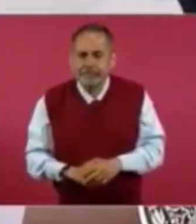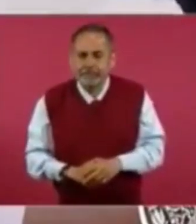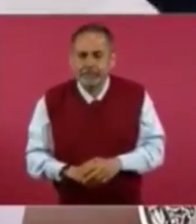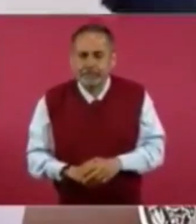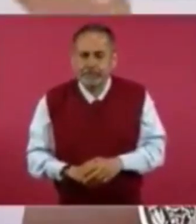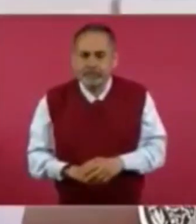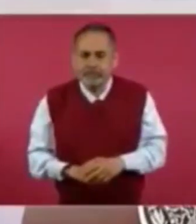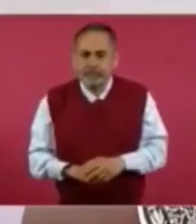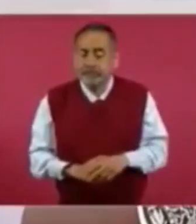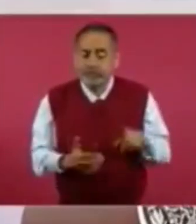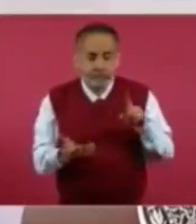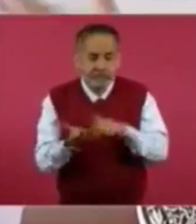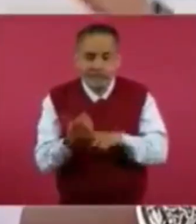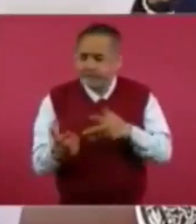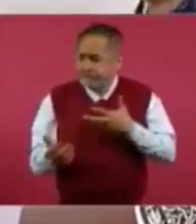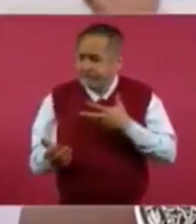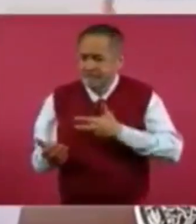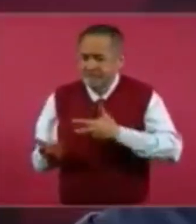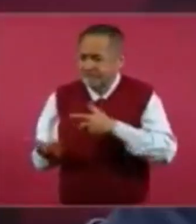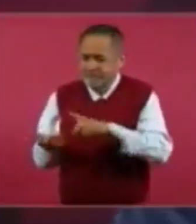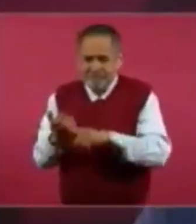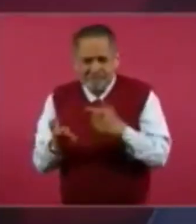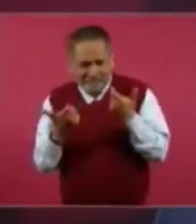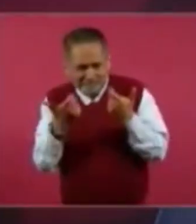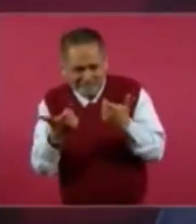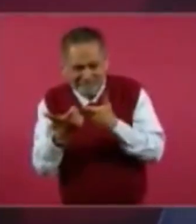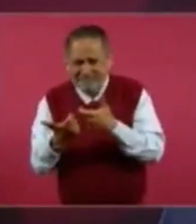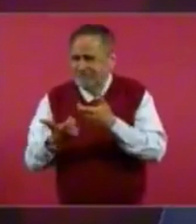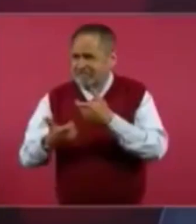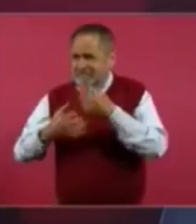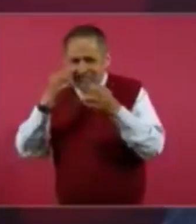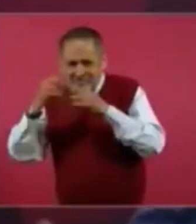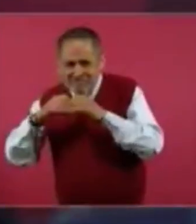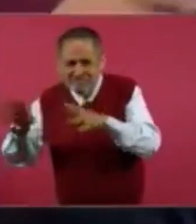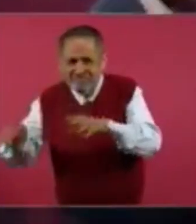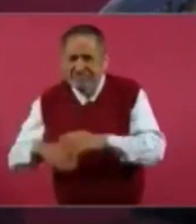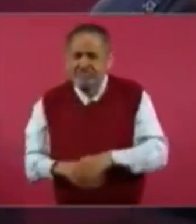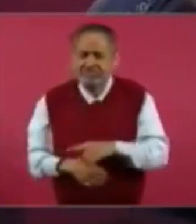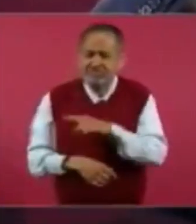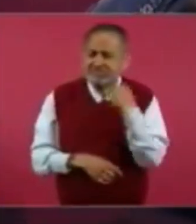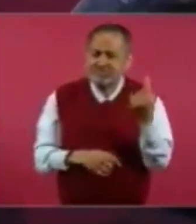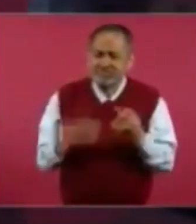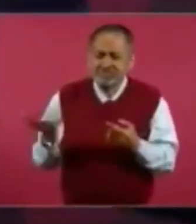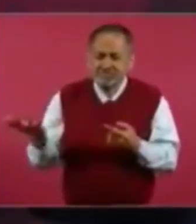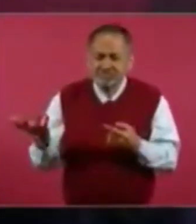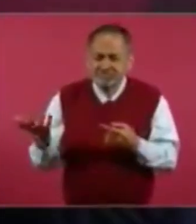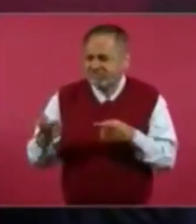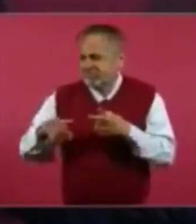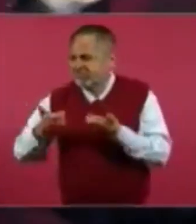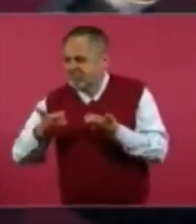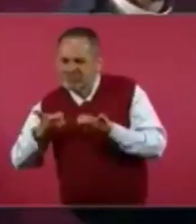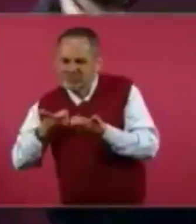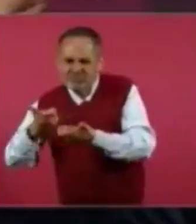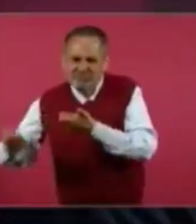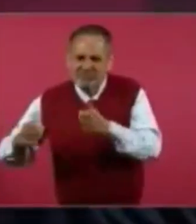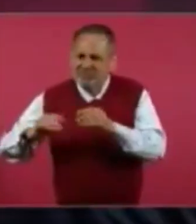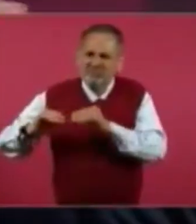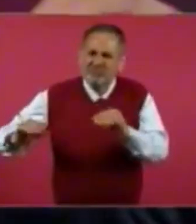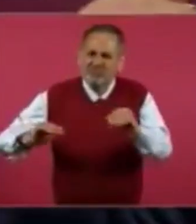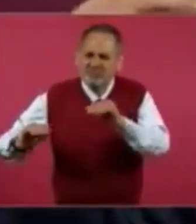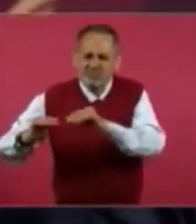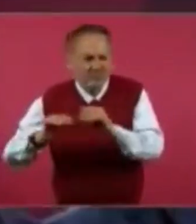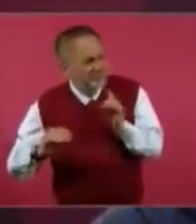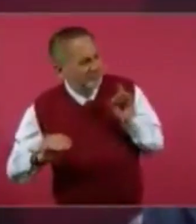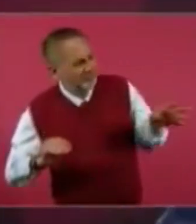porque tienen todo, muchísimo dinero, todo el aparato